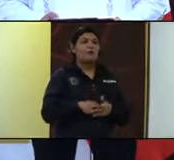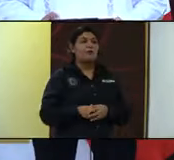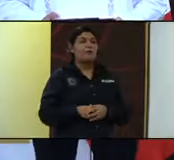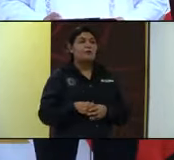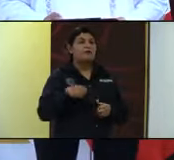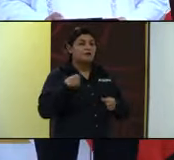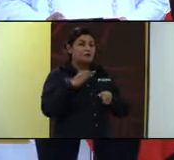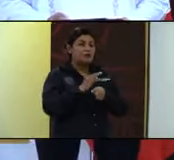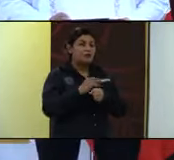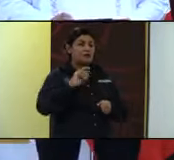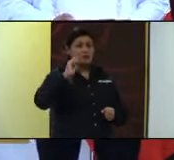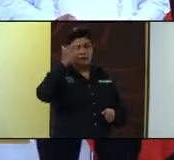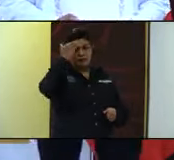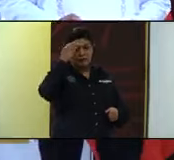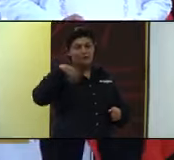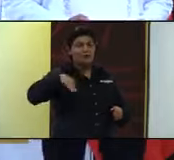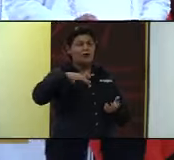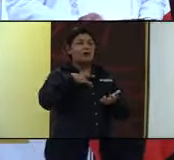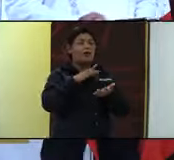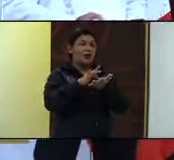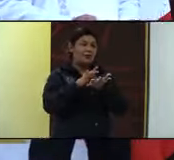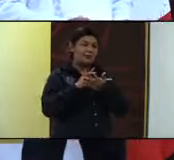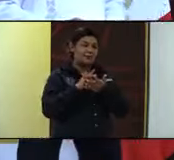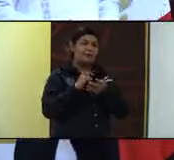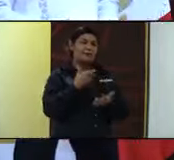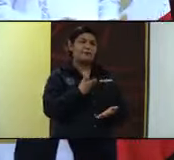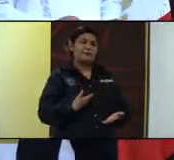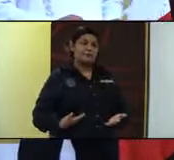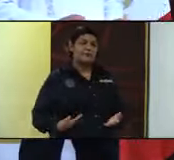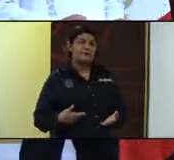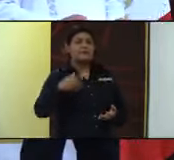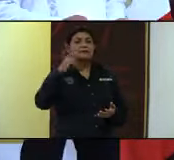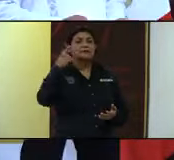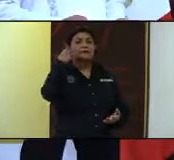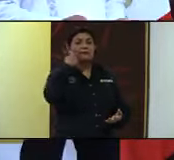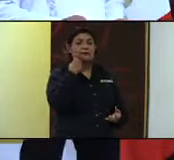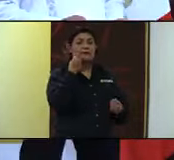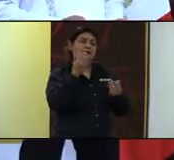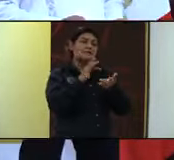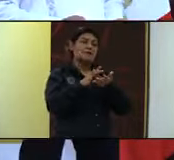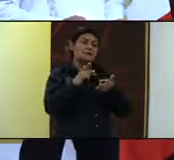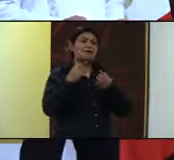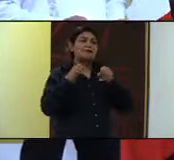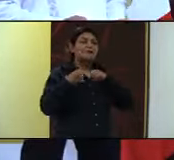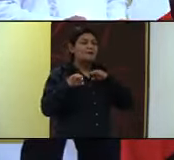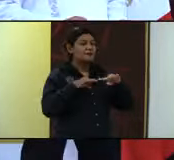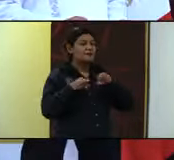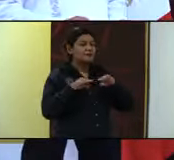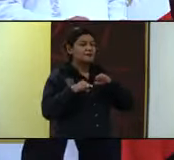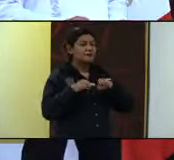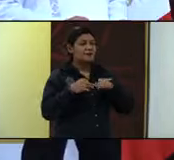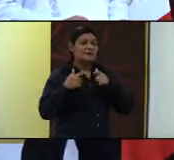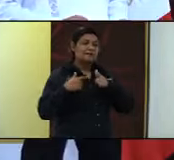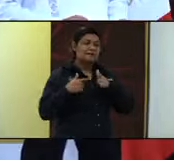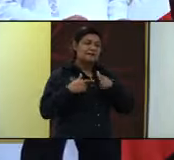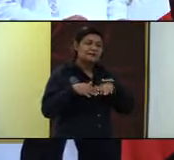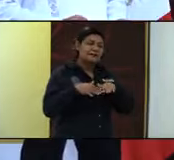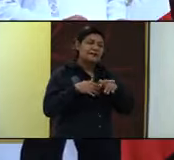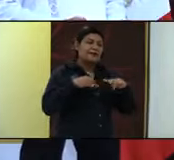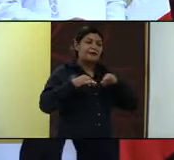Entonces quiero ese reconocimiento por su apoyo, alcalde, señora, gracias, porque estamos trabajando mucho a marchas forzadas con todo